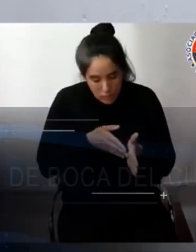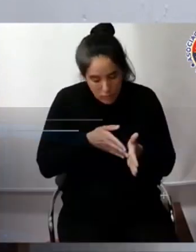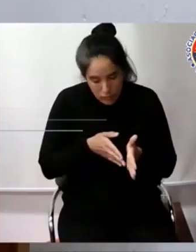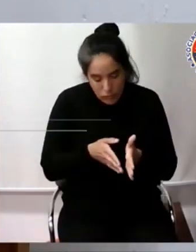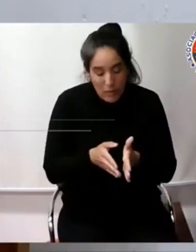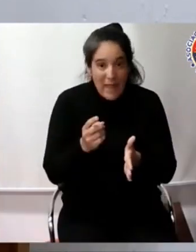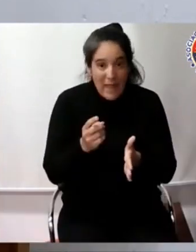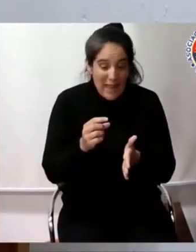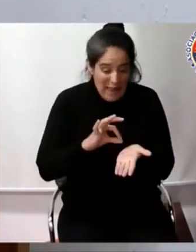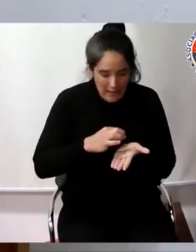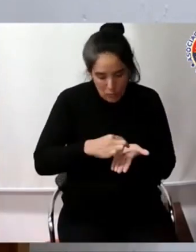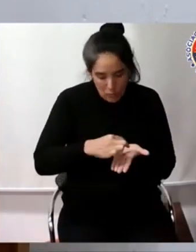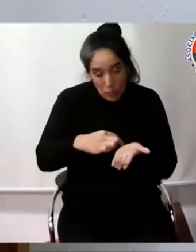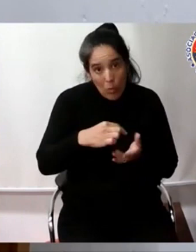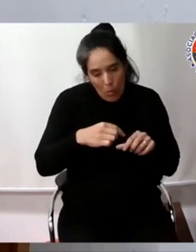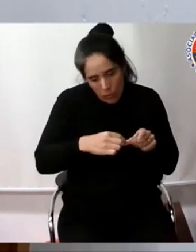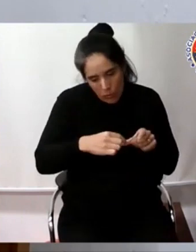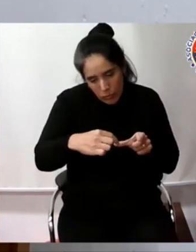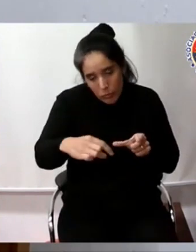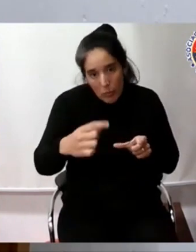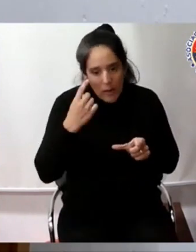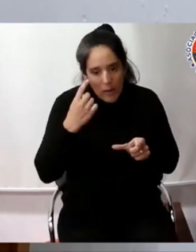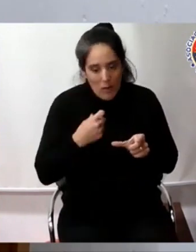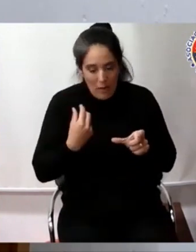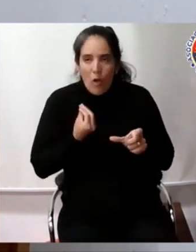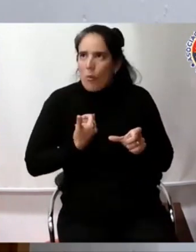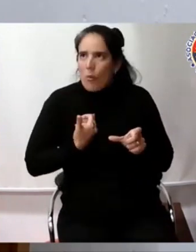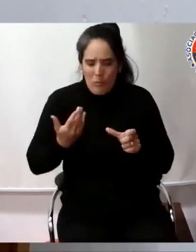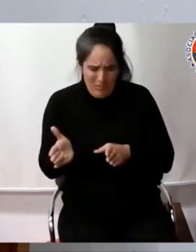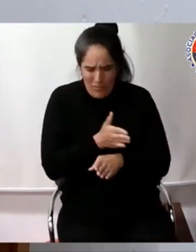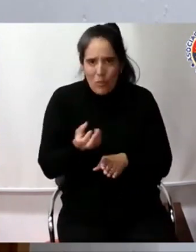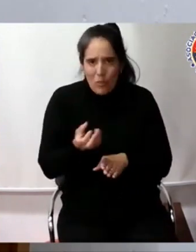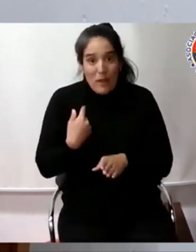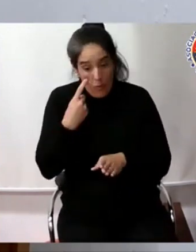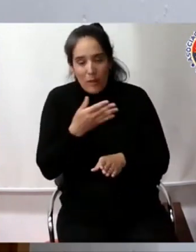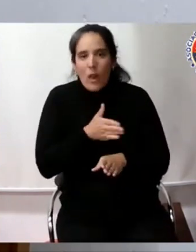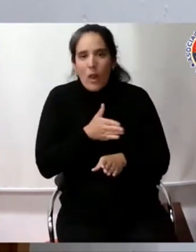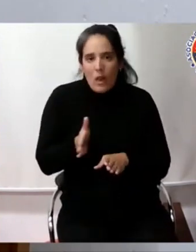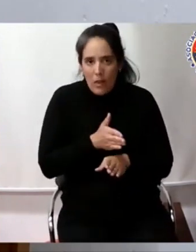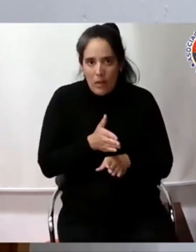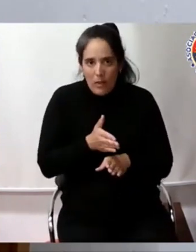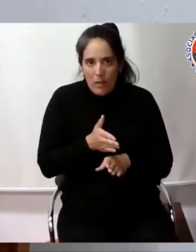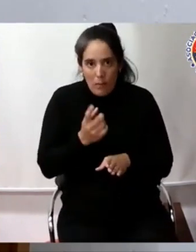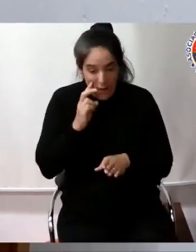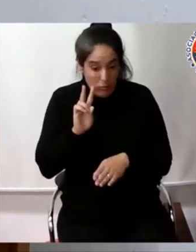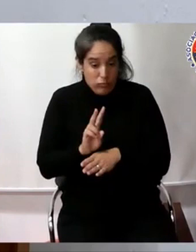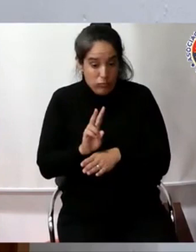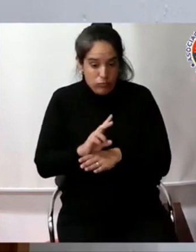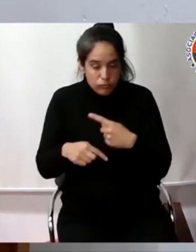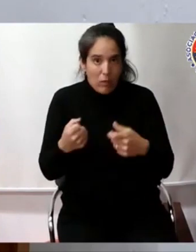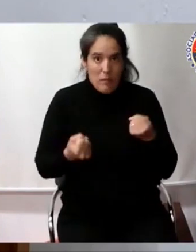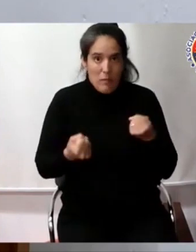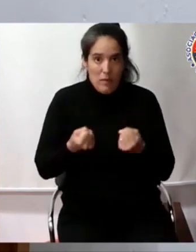es esencial para que cada conductor tome el carril correspondiente y el resto de las precauciones pertinentes